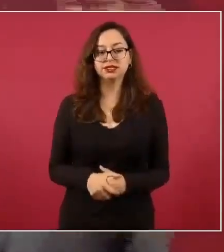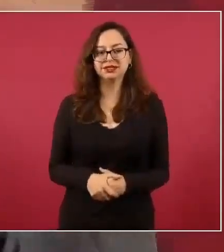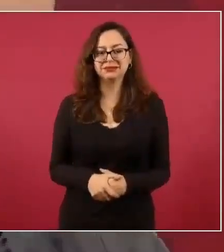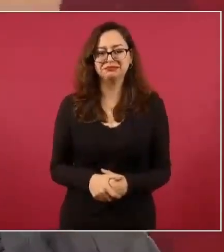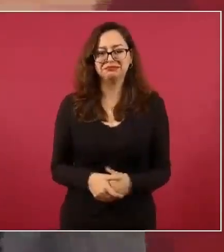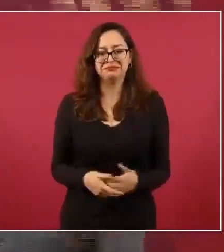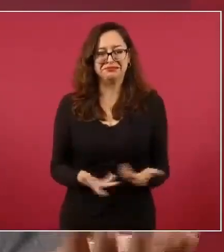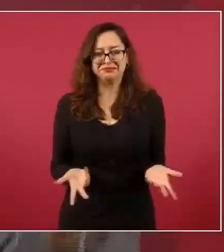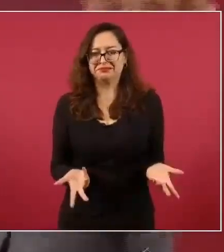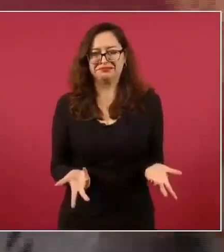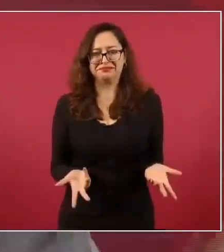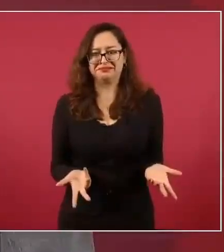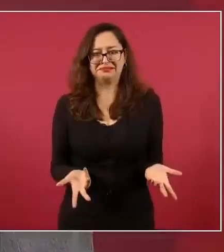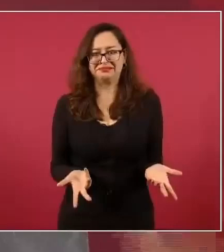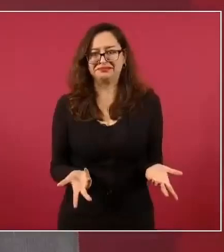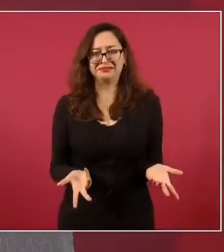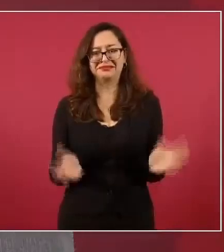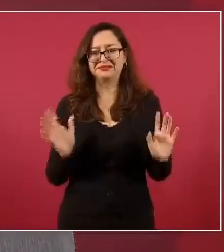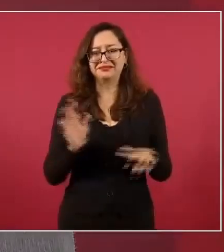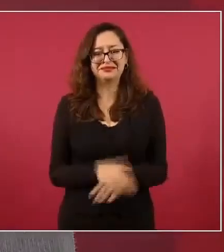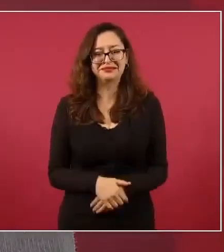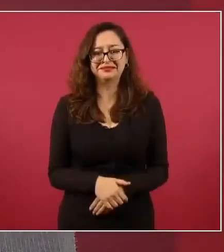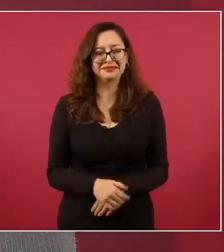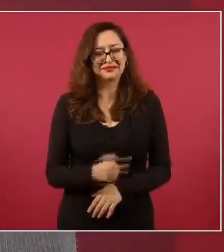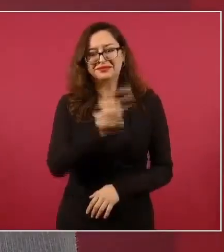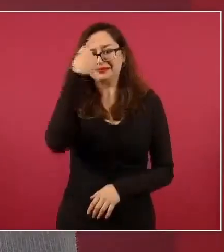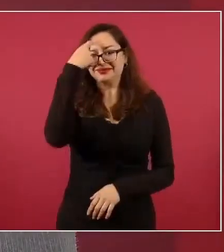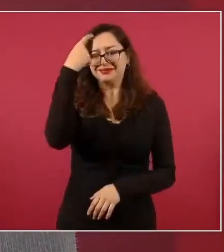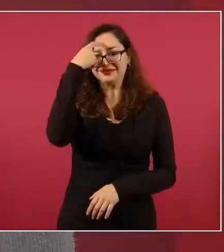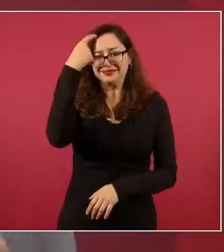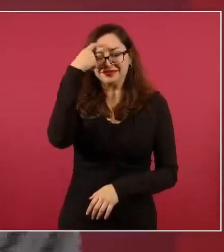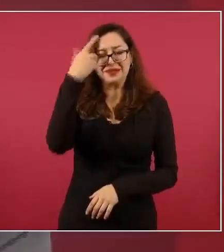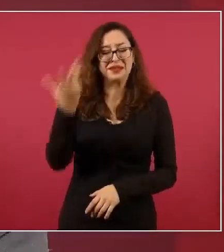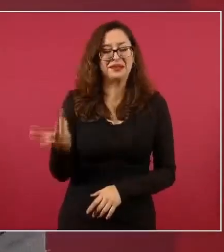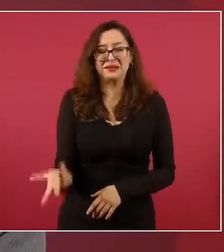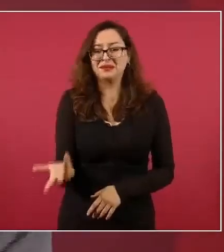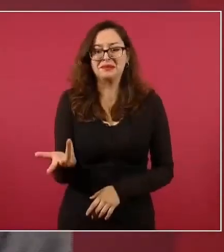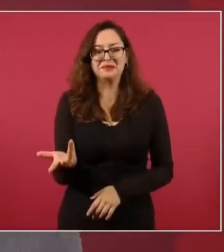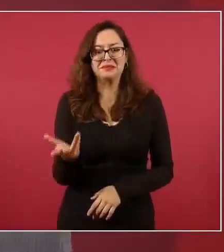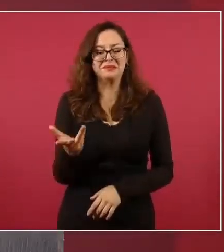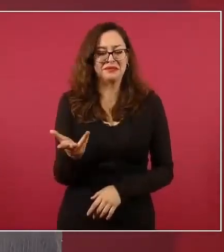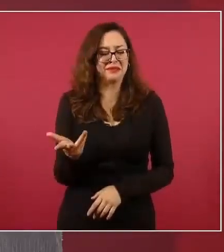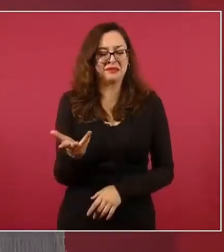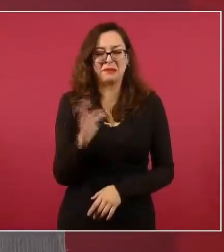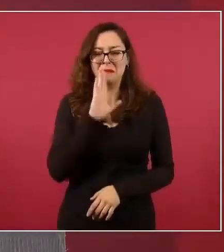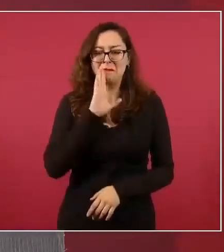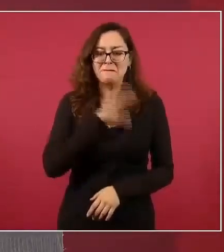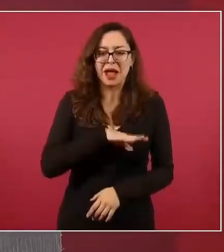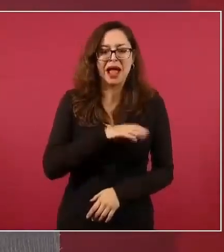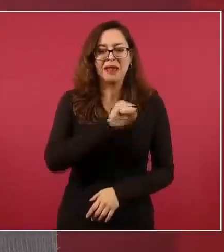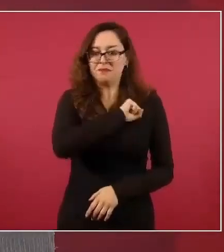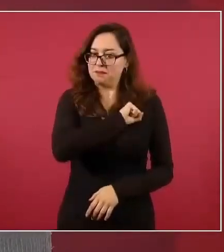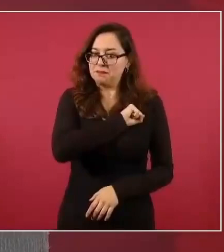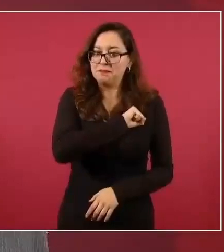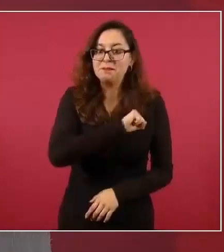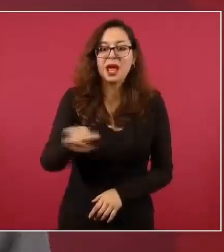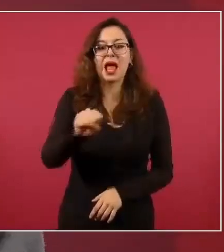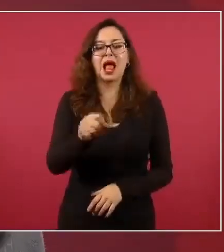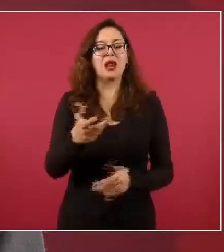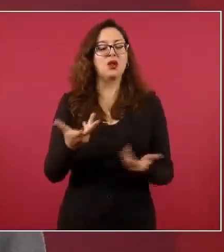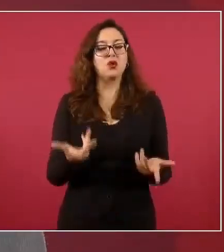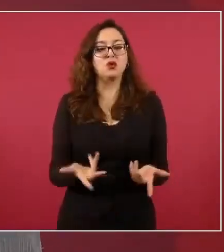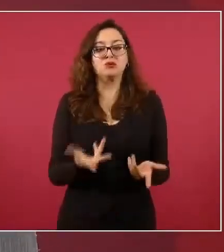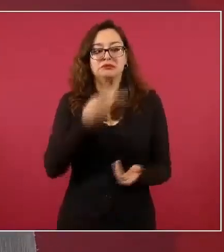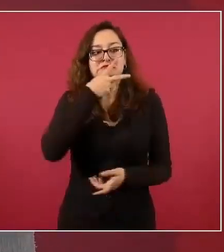Pues, pero además, fíjense la mala fe o el desconocimiento, para no